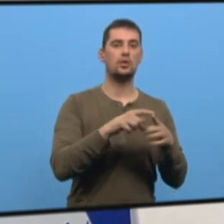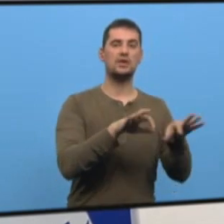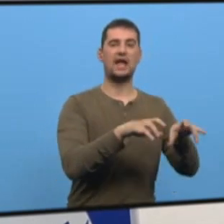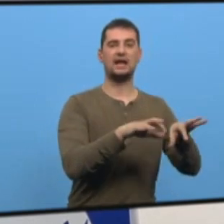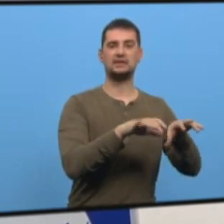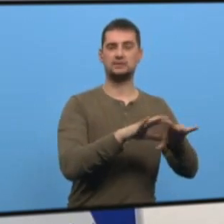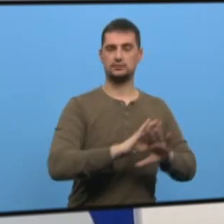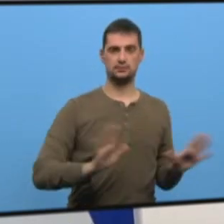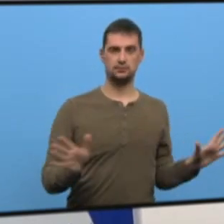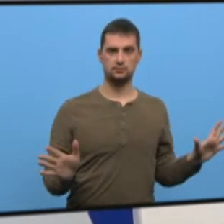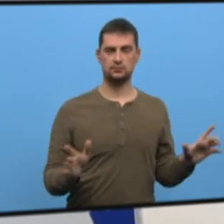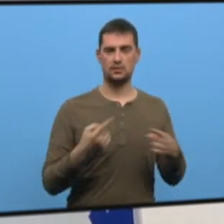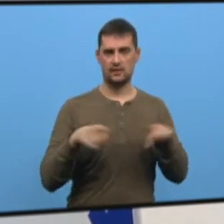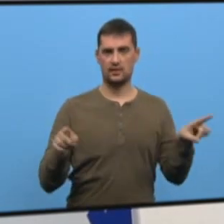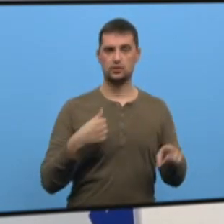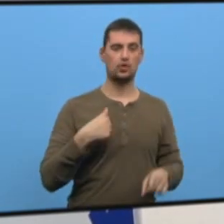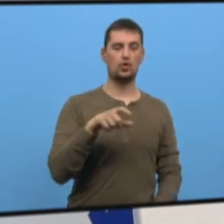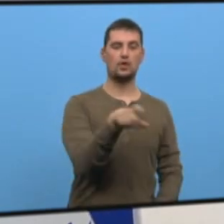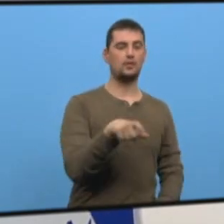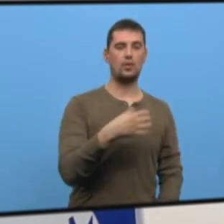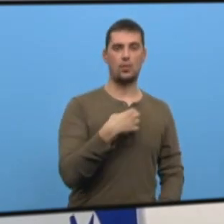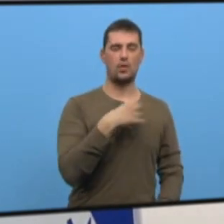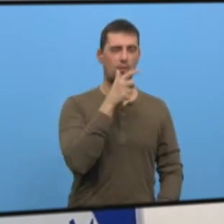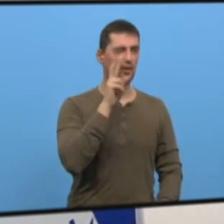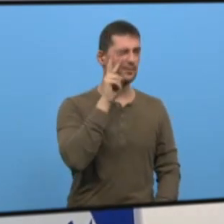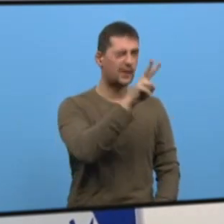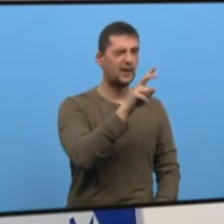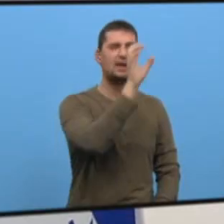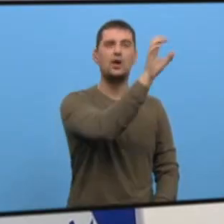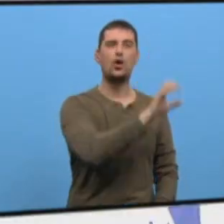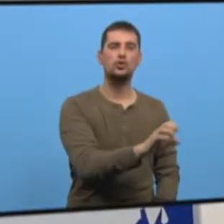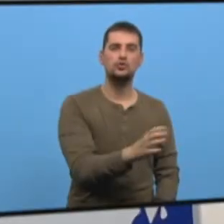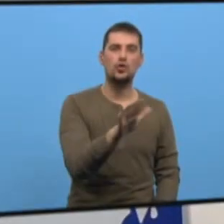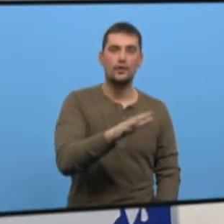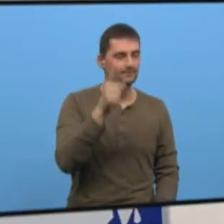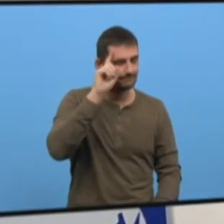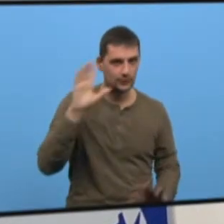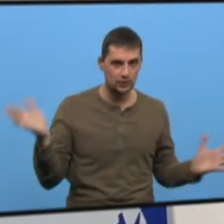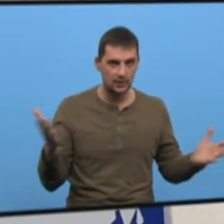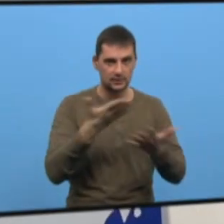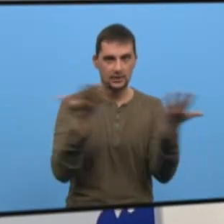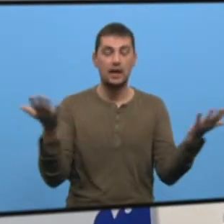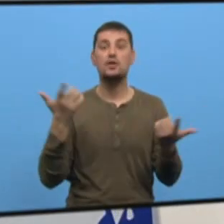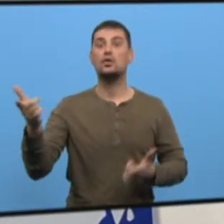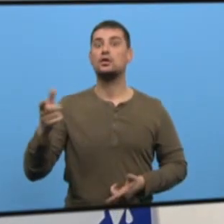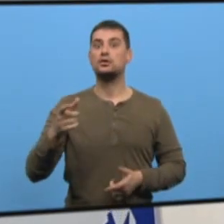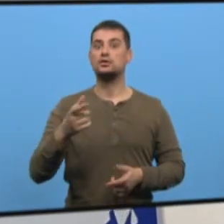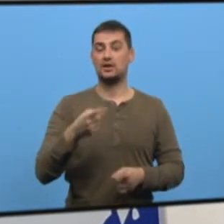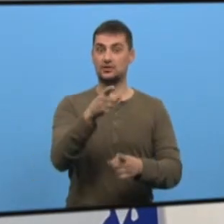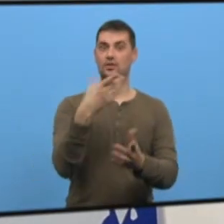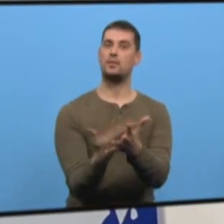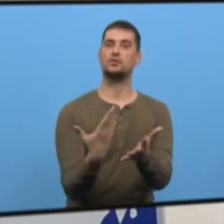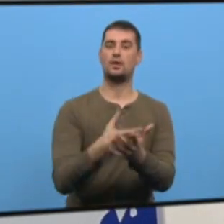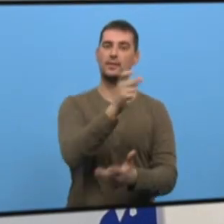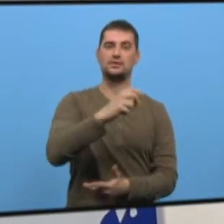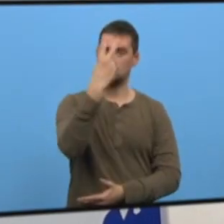de teclas Man r porque ionos aquí esto demra que